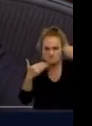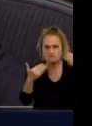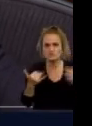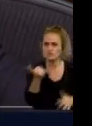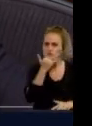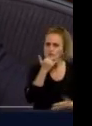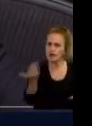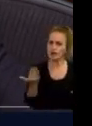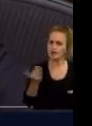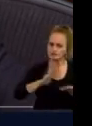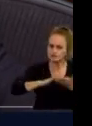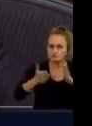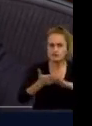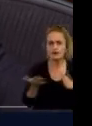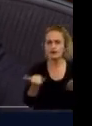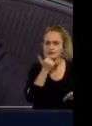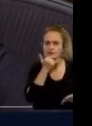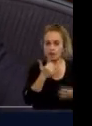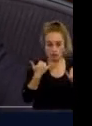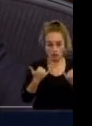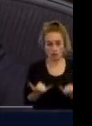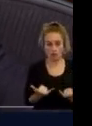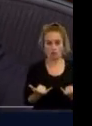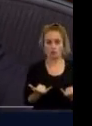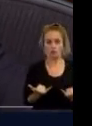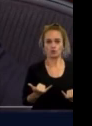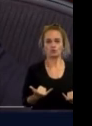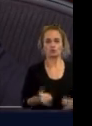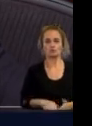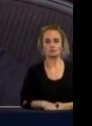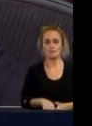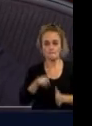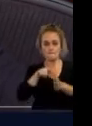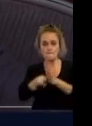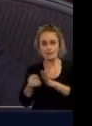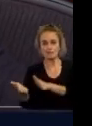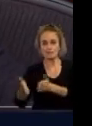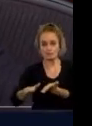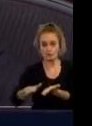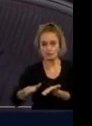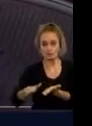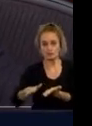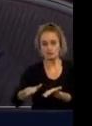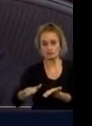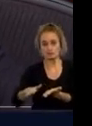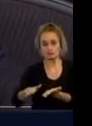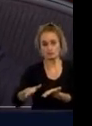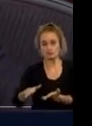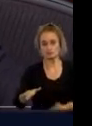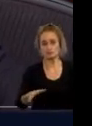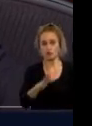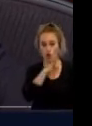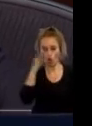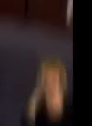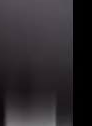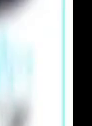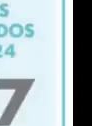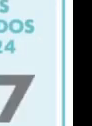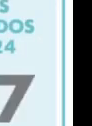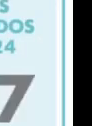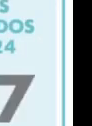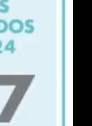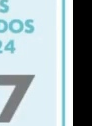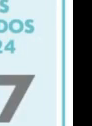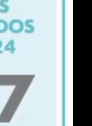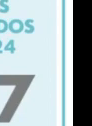demostraciones de paz. Hoy no asesinaron a un hombre de la guerra,